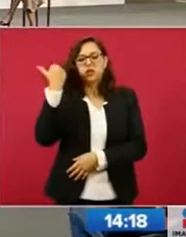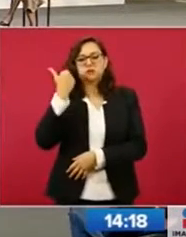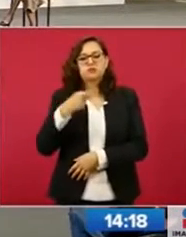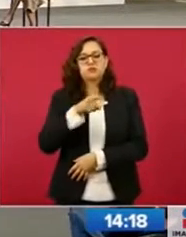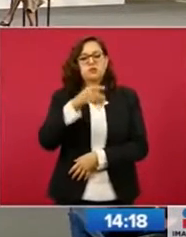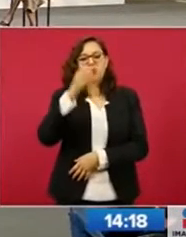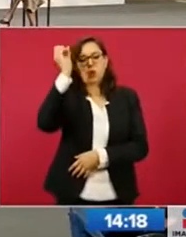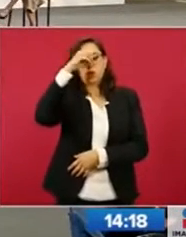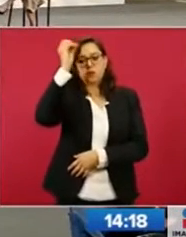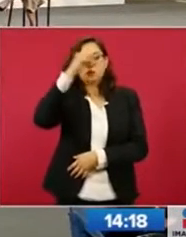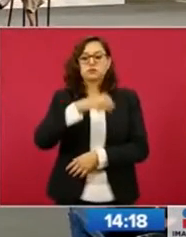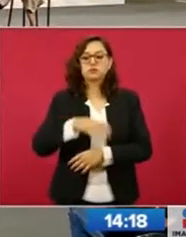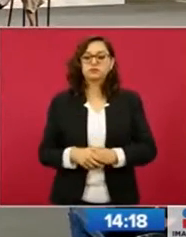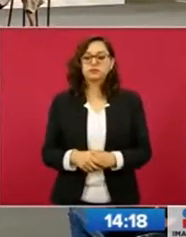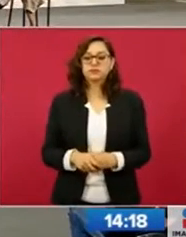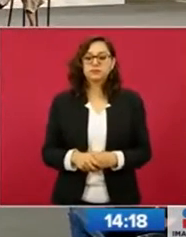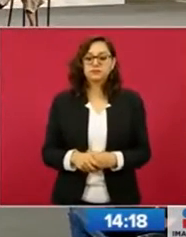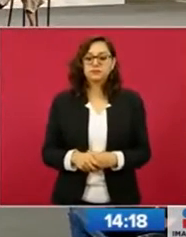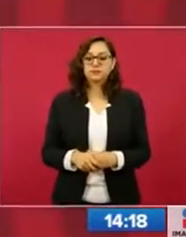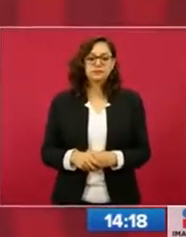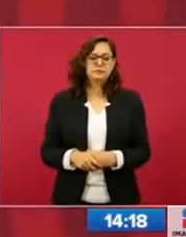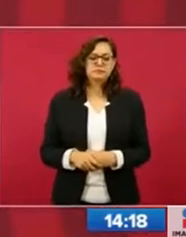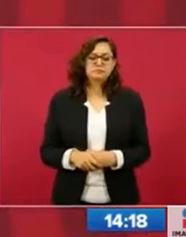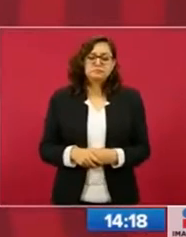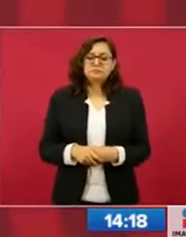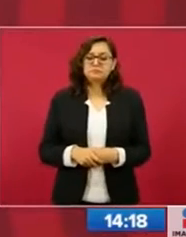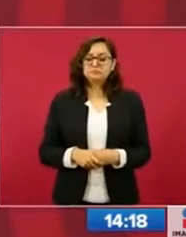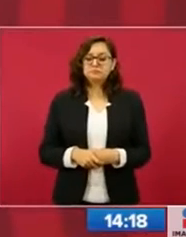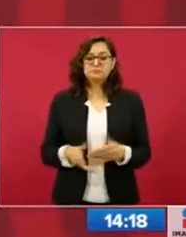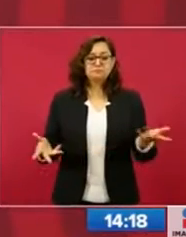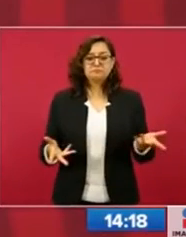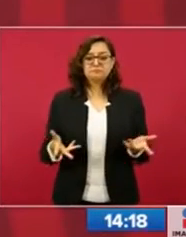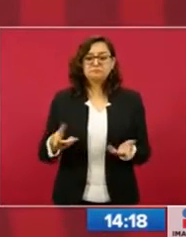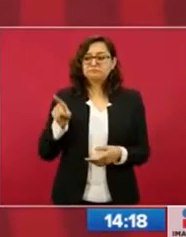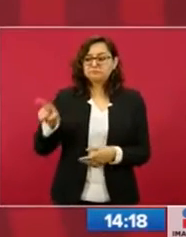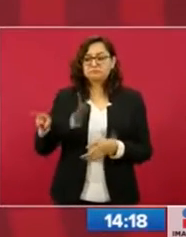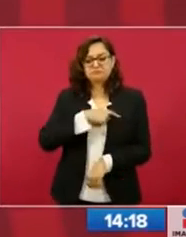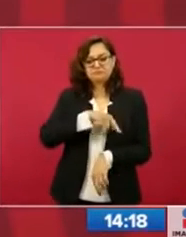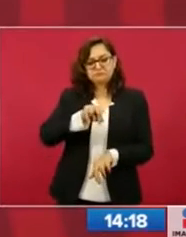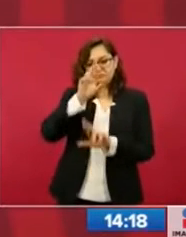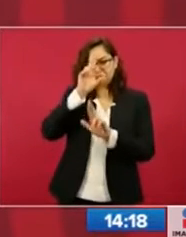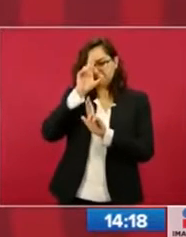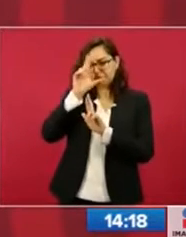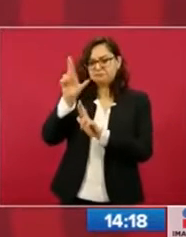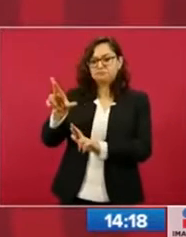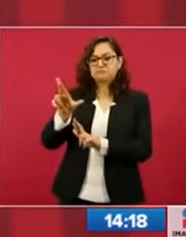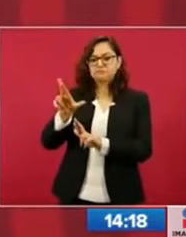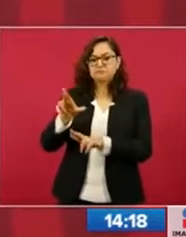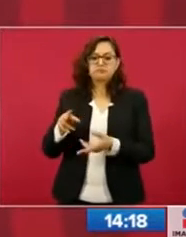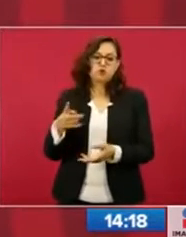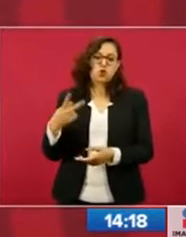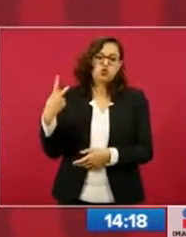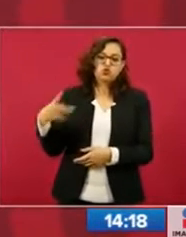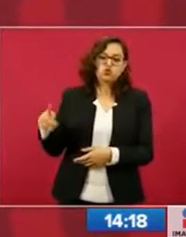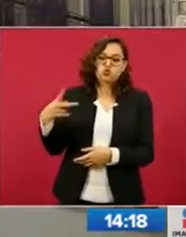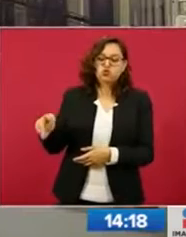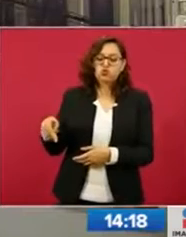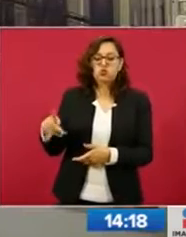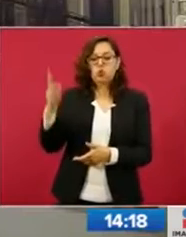Pues que somos respetuosos de la libertad que tiene el consejero presidente